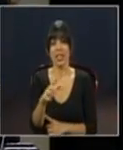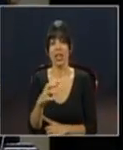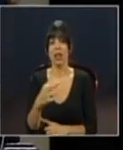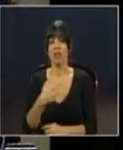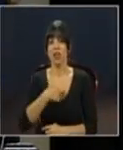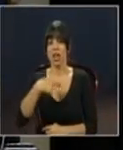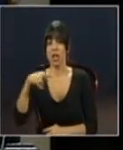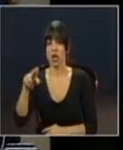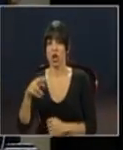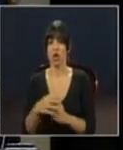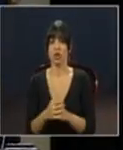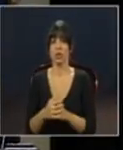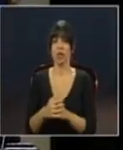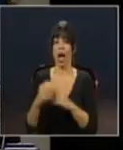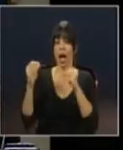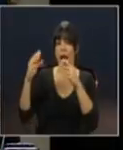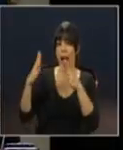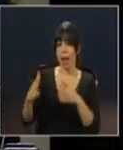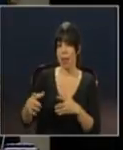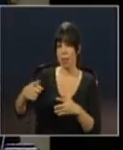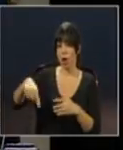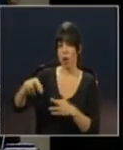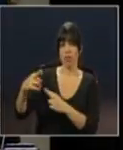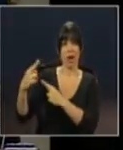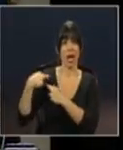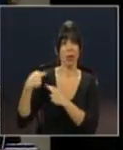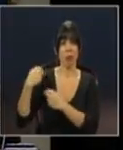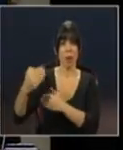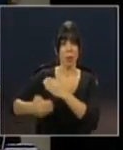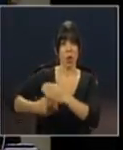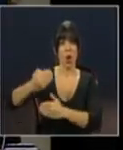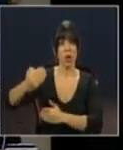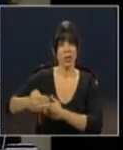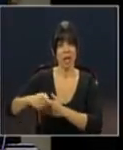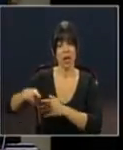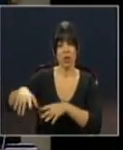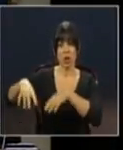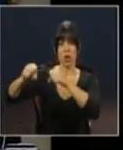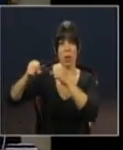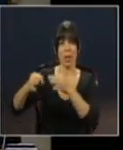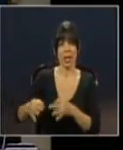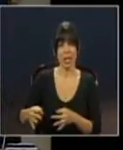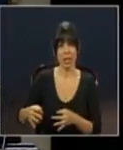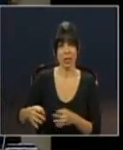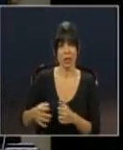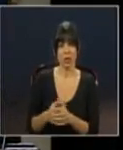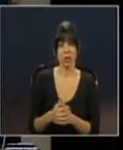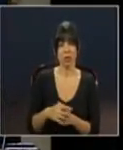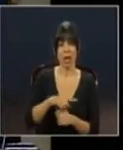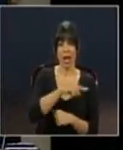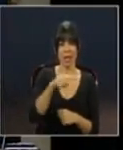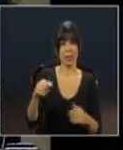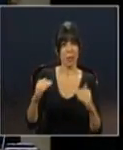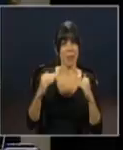y a las entidades académicas cuya responsabilidad en los procesos de toma de decisiones no es menor.